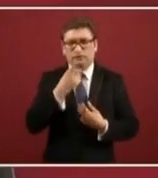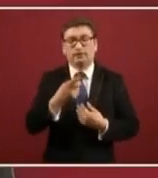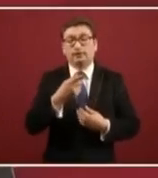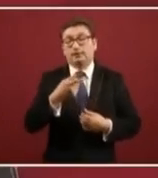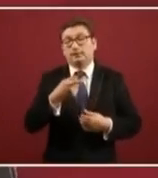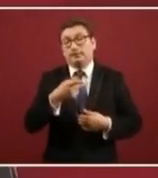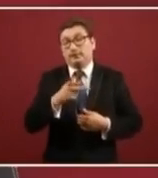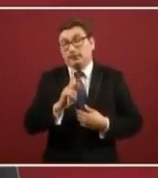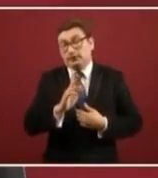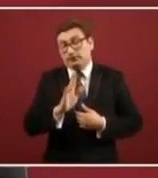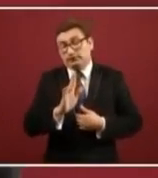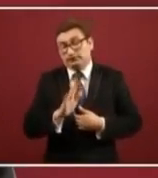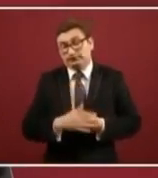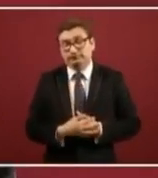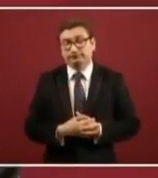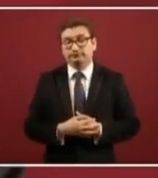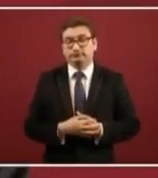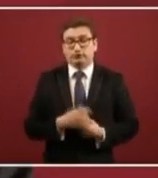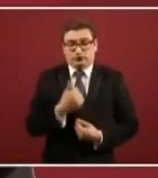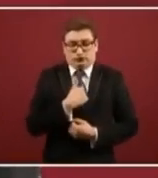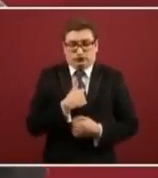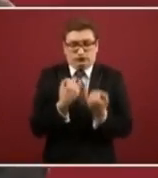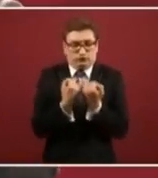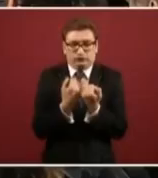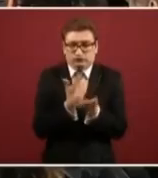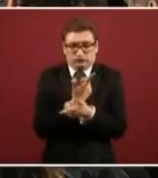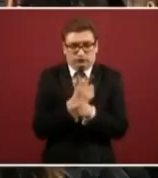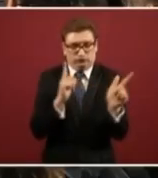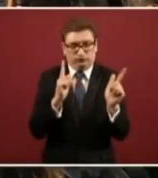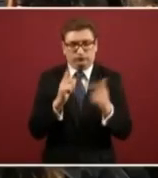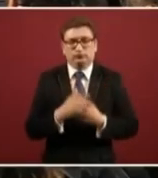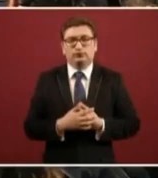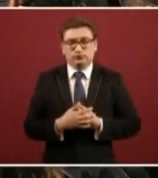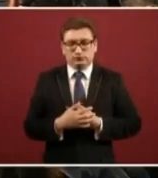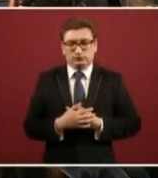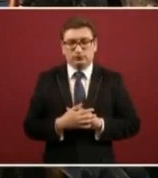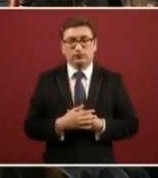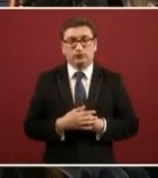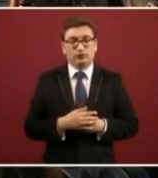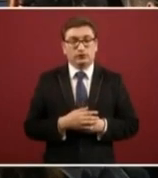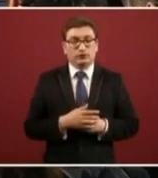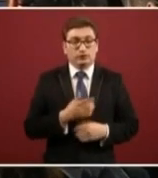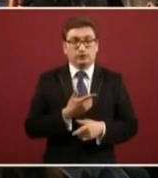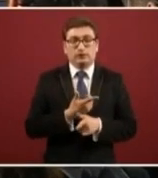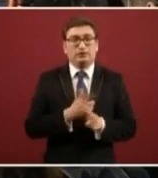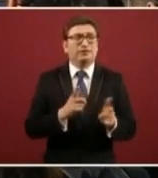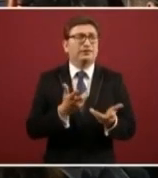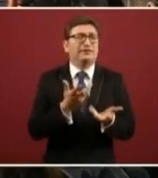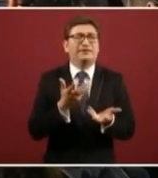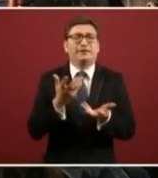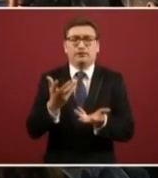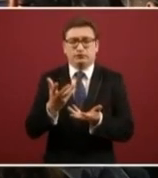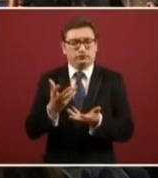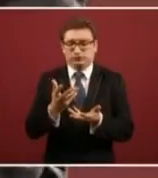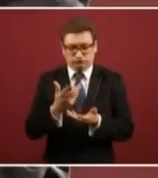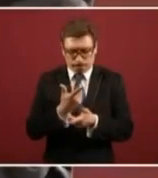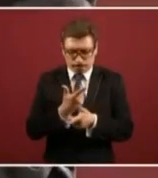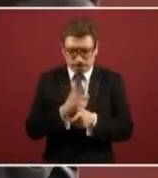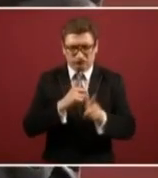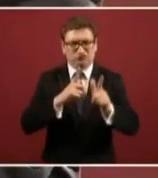pues también soy libre y la libertad no se implora, se